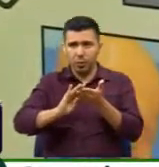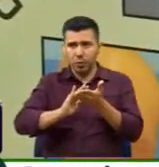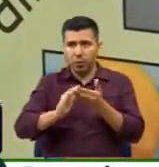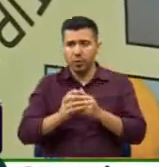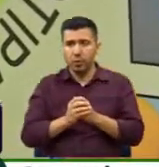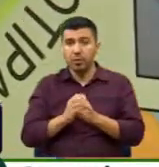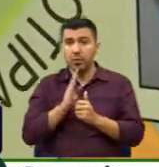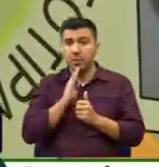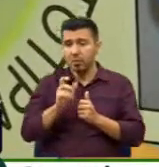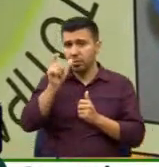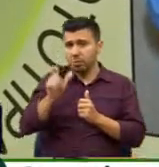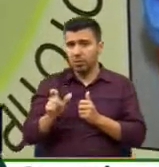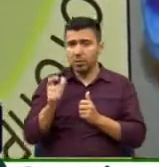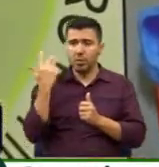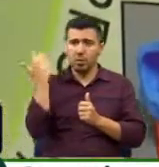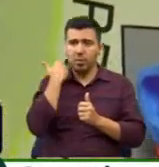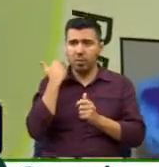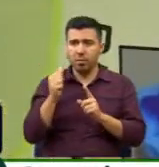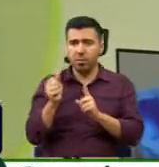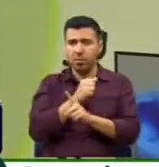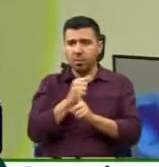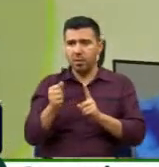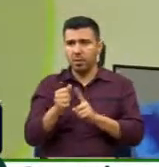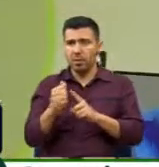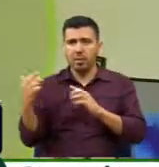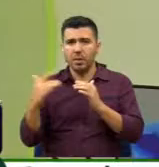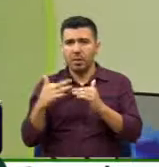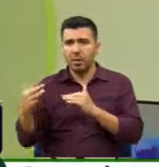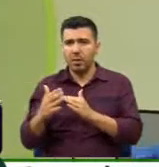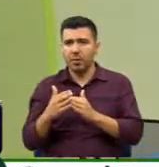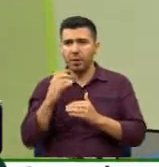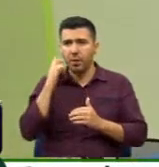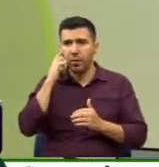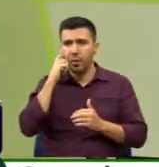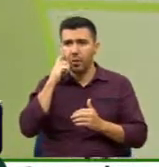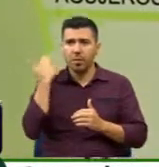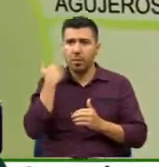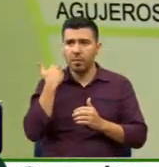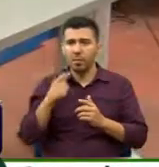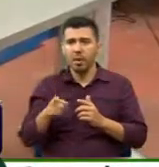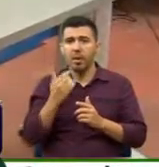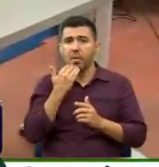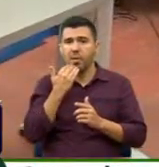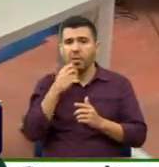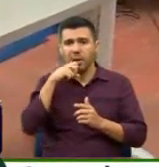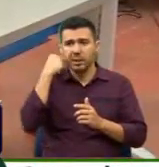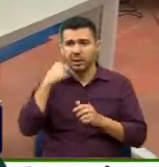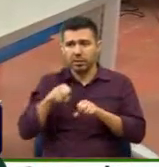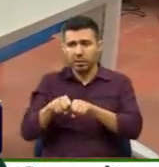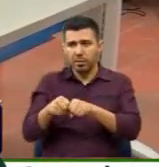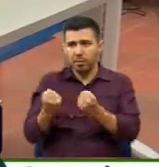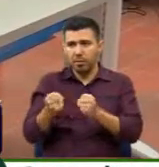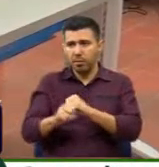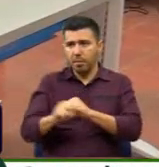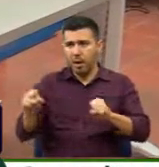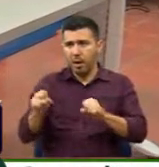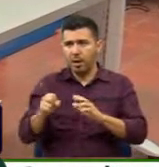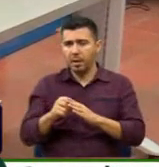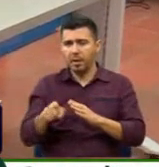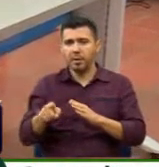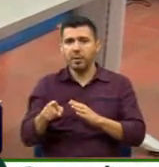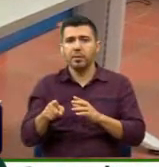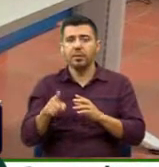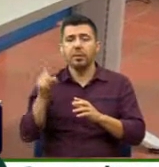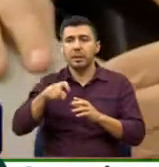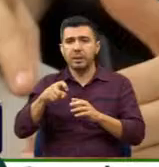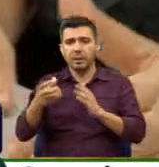las víctimas del conflicto armado. Por ejemplo, las víctimas de las minas quiebrapatas, que necesitan estas prótesis.